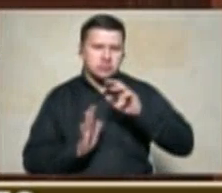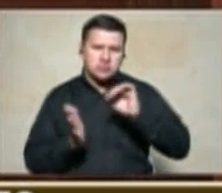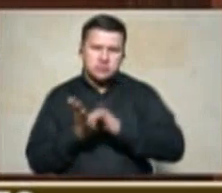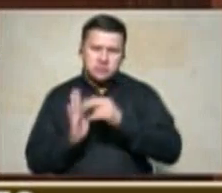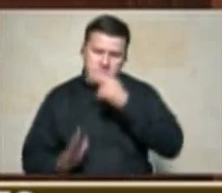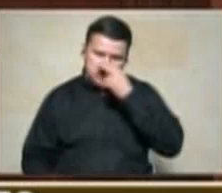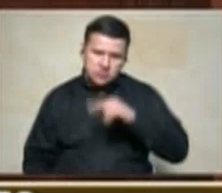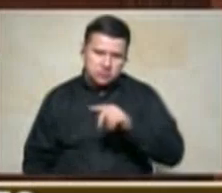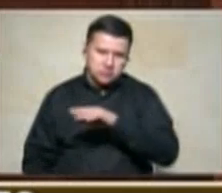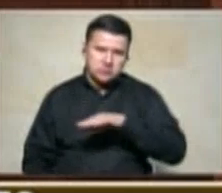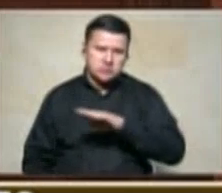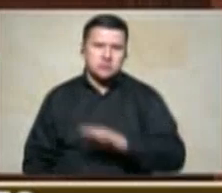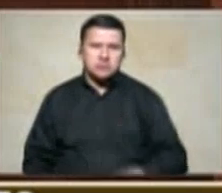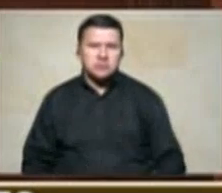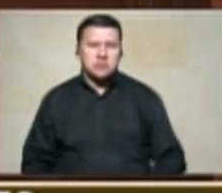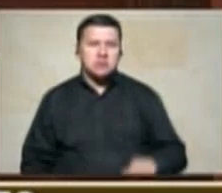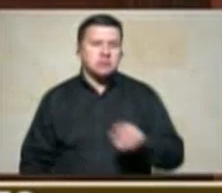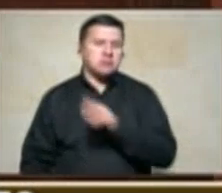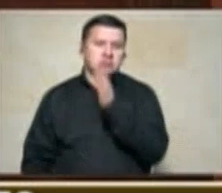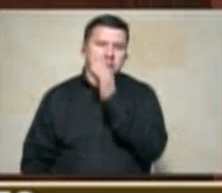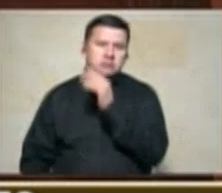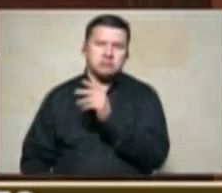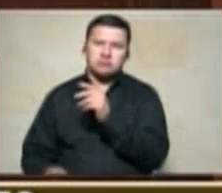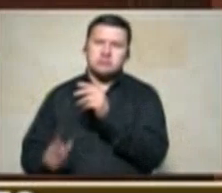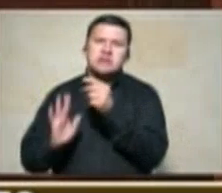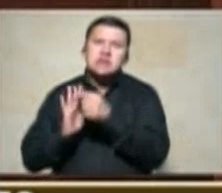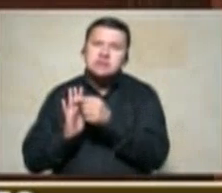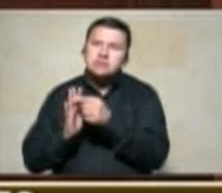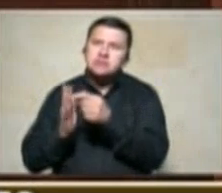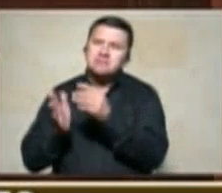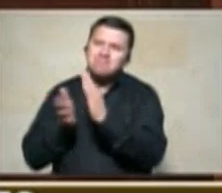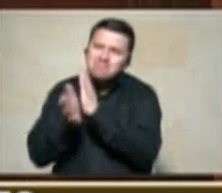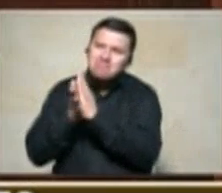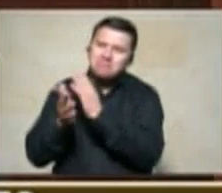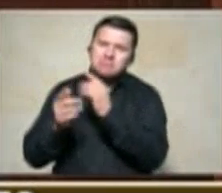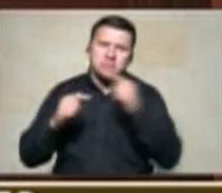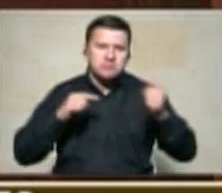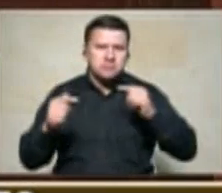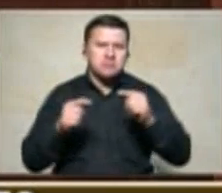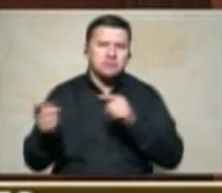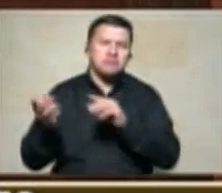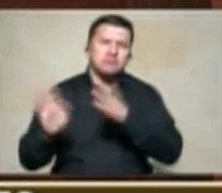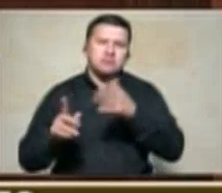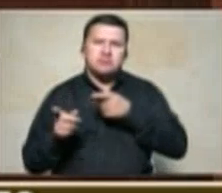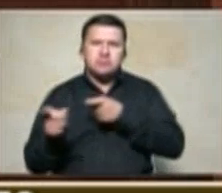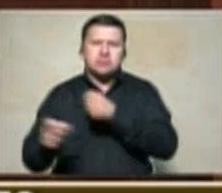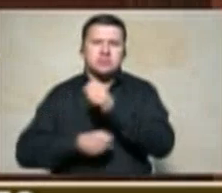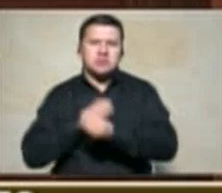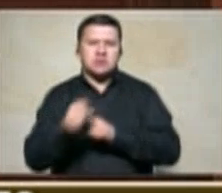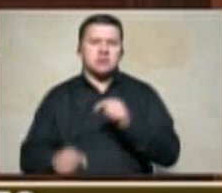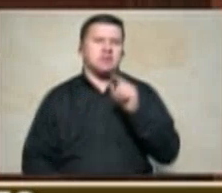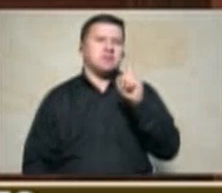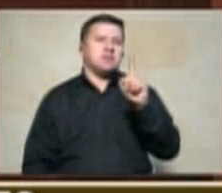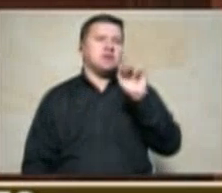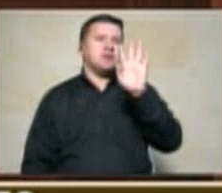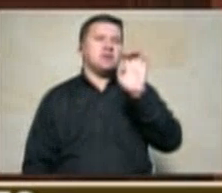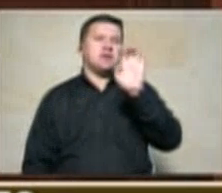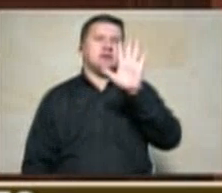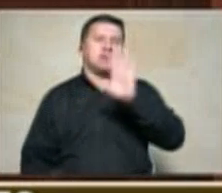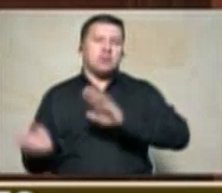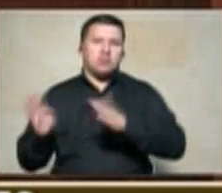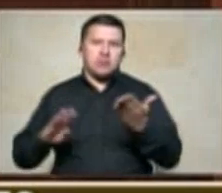hijos. Marido que no me pudo dar el testimonio para este debate porque fue masacrado en el año de